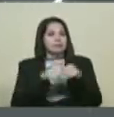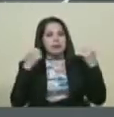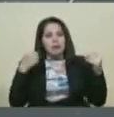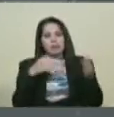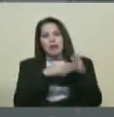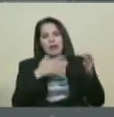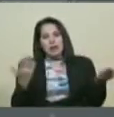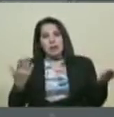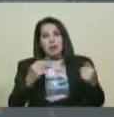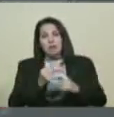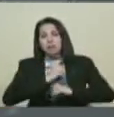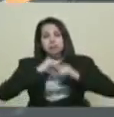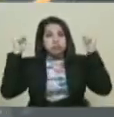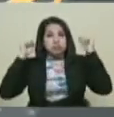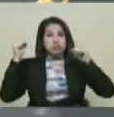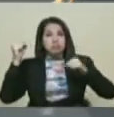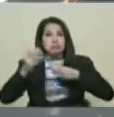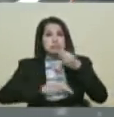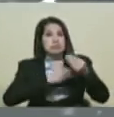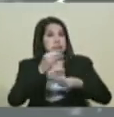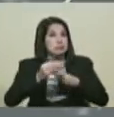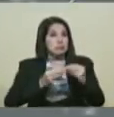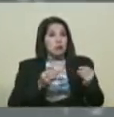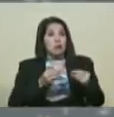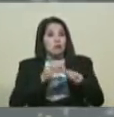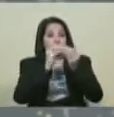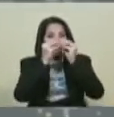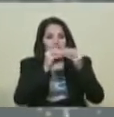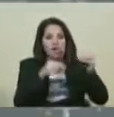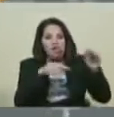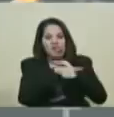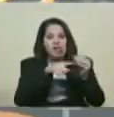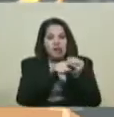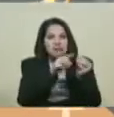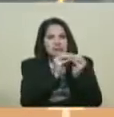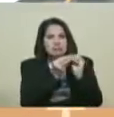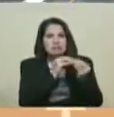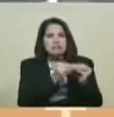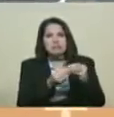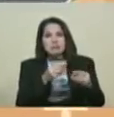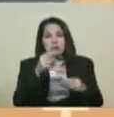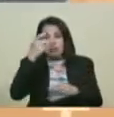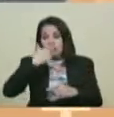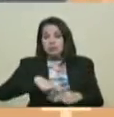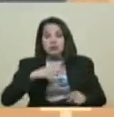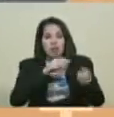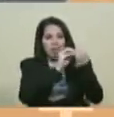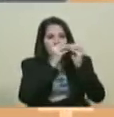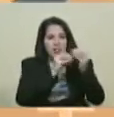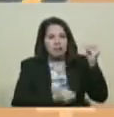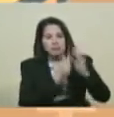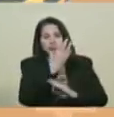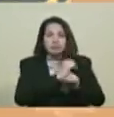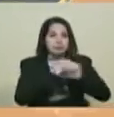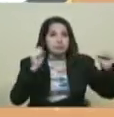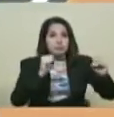sabotaje. La explosión producida fue inducida por manos, por seres humanos. Ahí había una